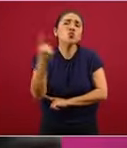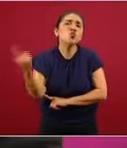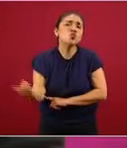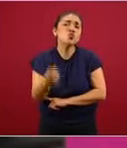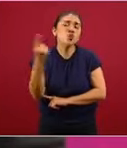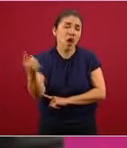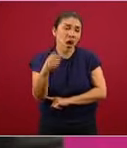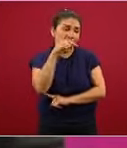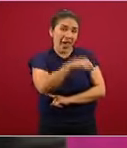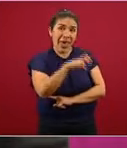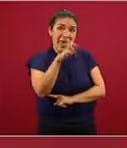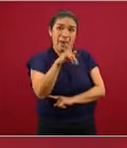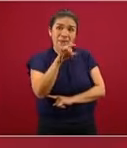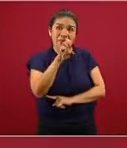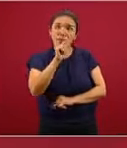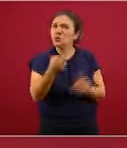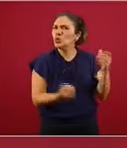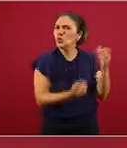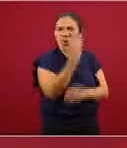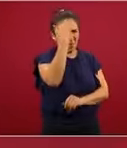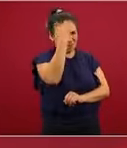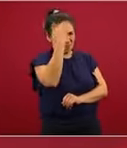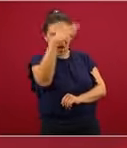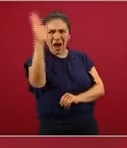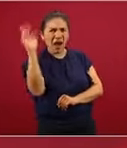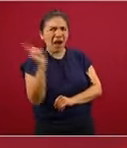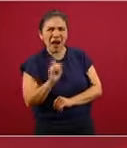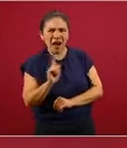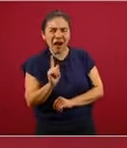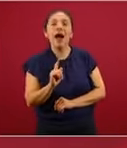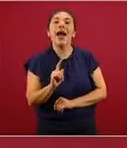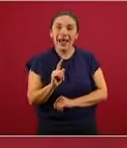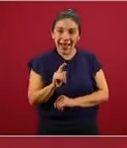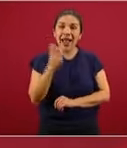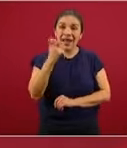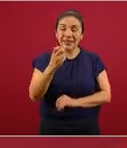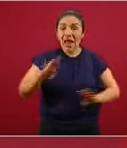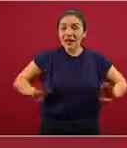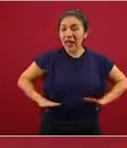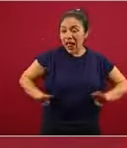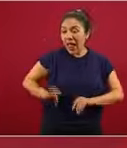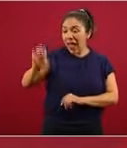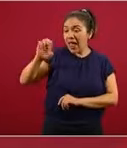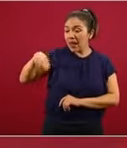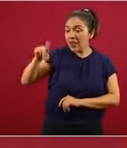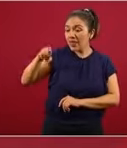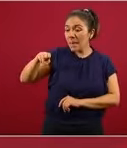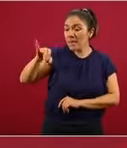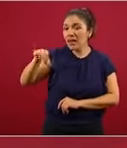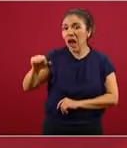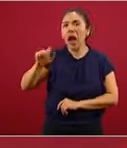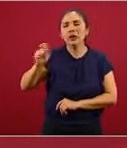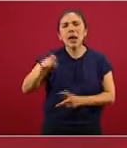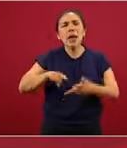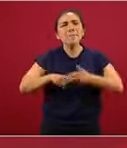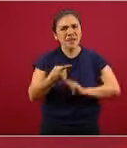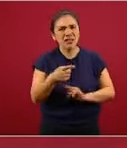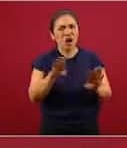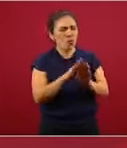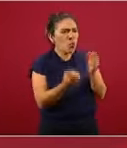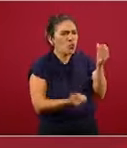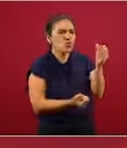es no habitual. Muchas condiciones endémicas empiezan como epidémicas,